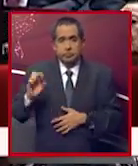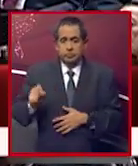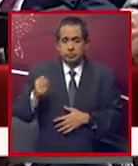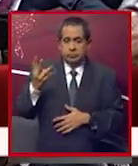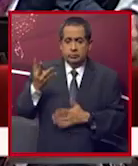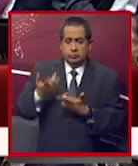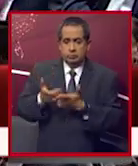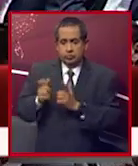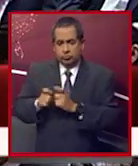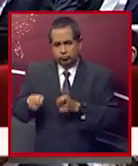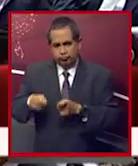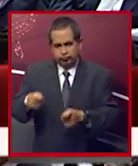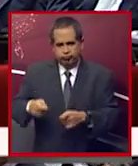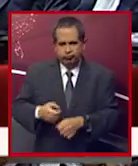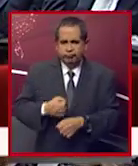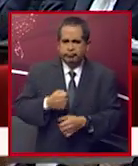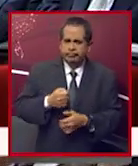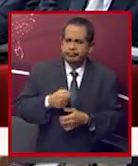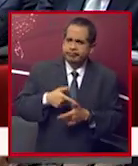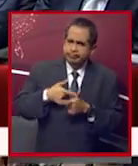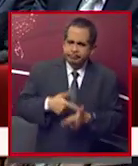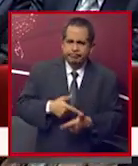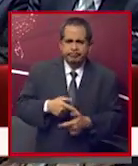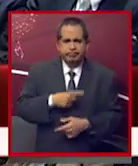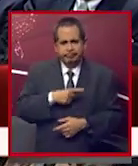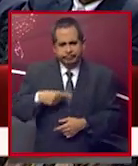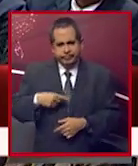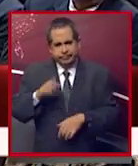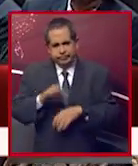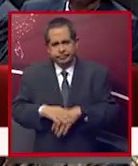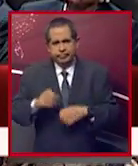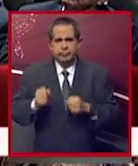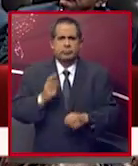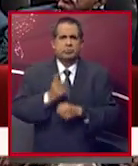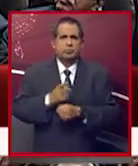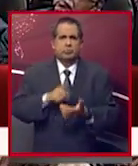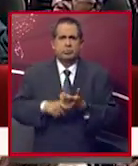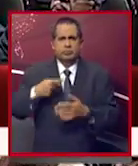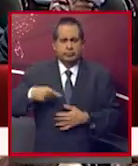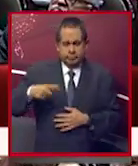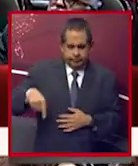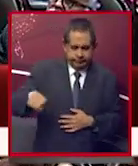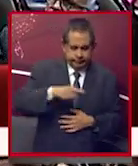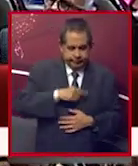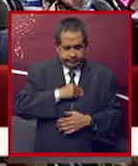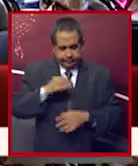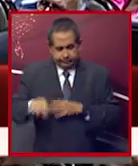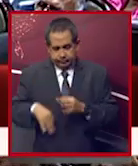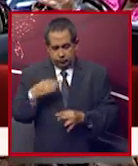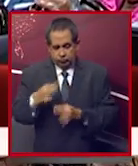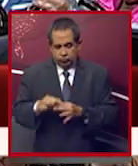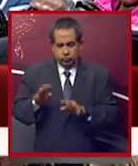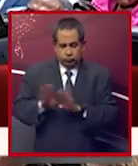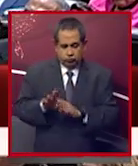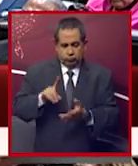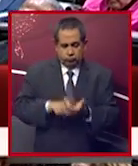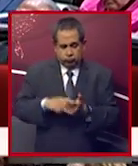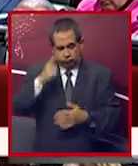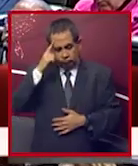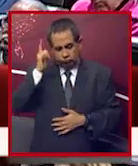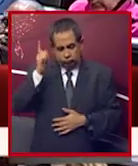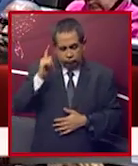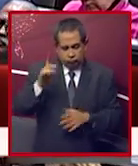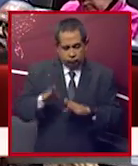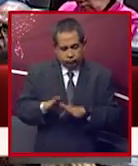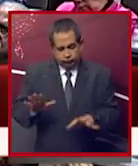legislatura, insistimos en que se le debe dar certeza a la ciudadanía de que se cumplirán con la esperanza de este